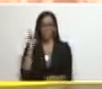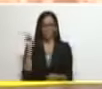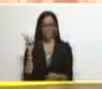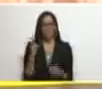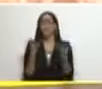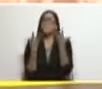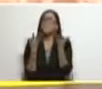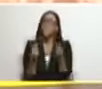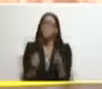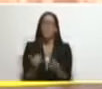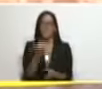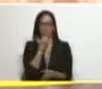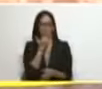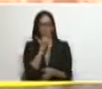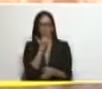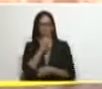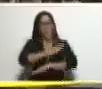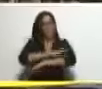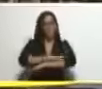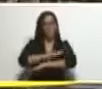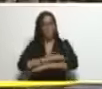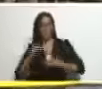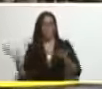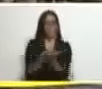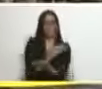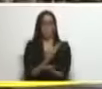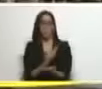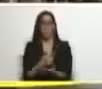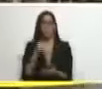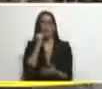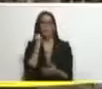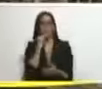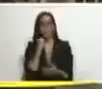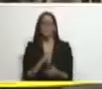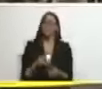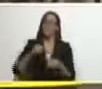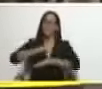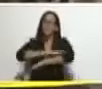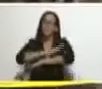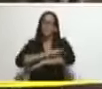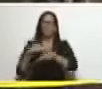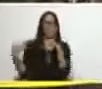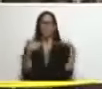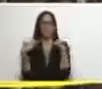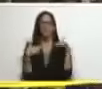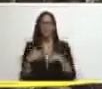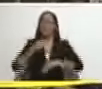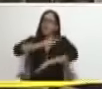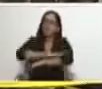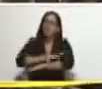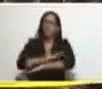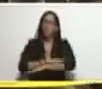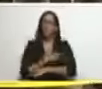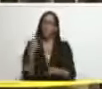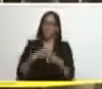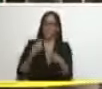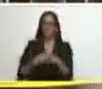Muy equivocado en su posición de despojo imperial, en su posición guerrerista, en su posición